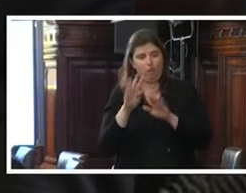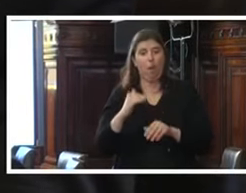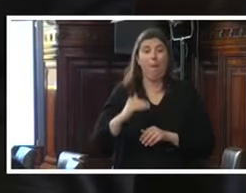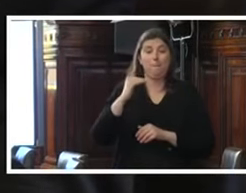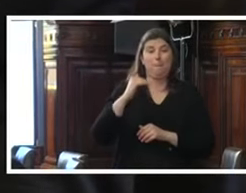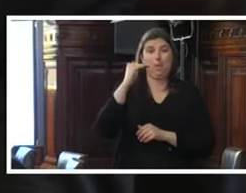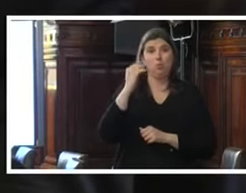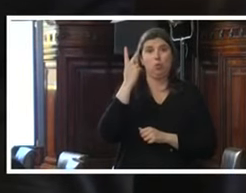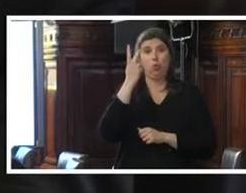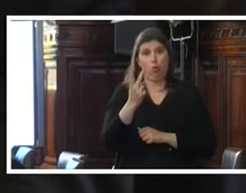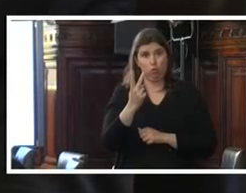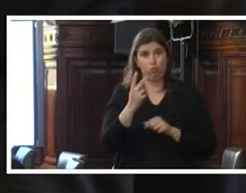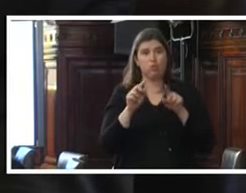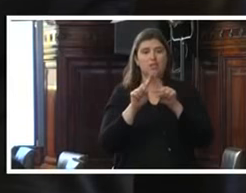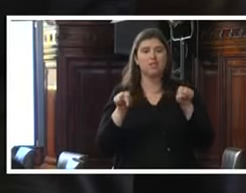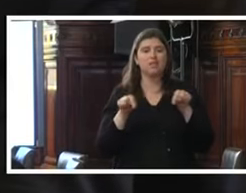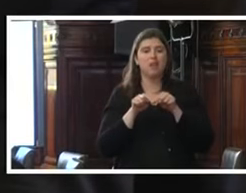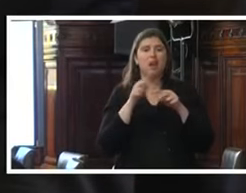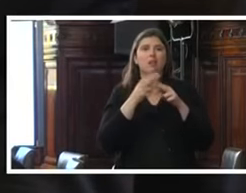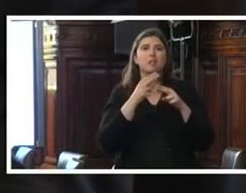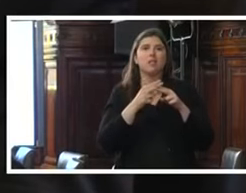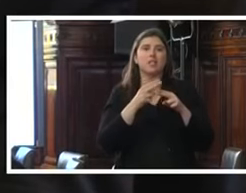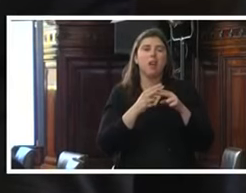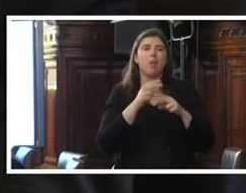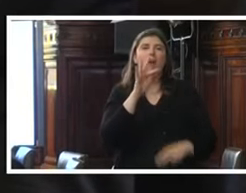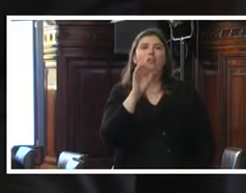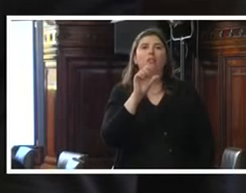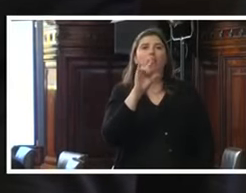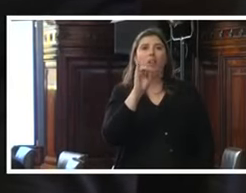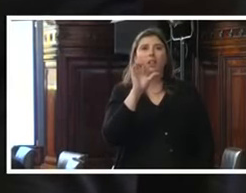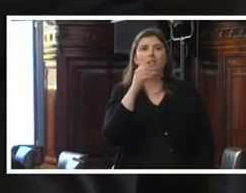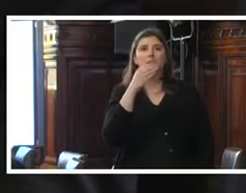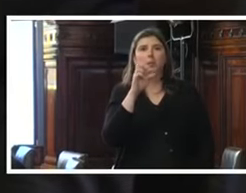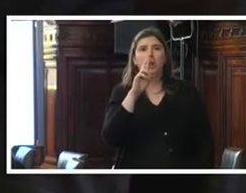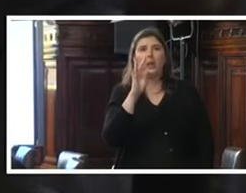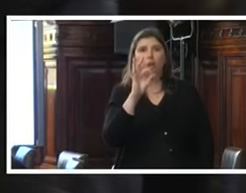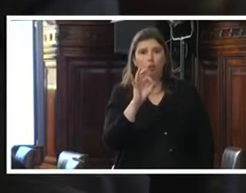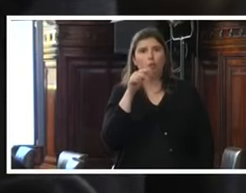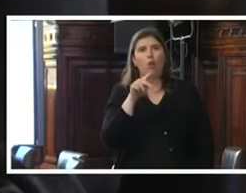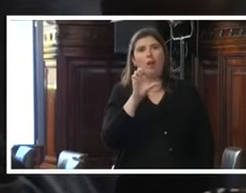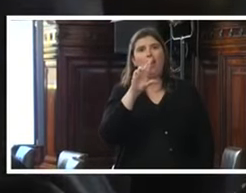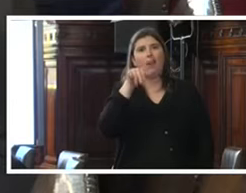sal a felisberto hernández del tiempo muchas gracias